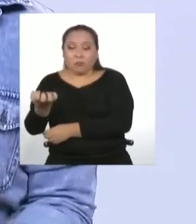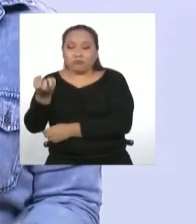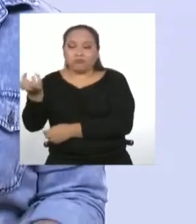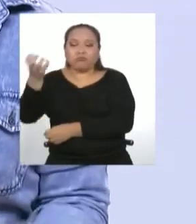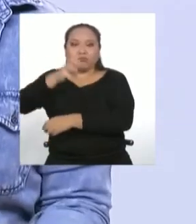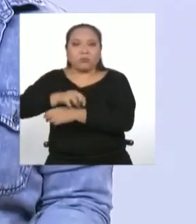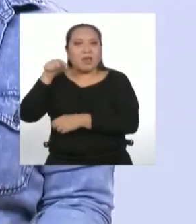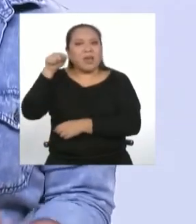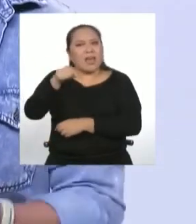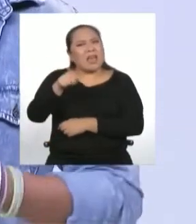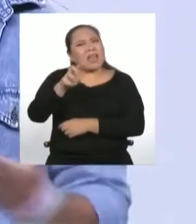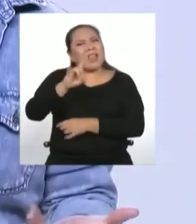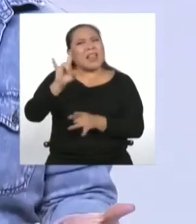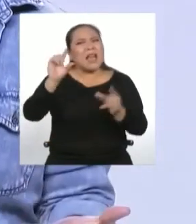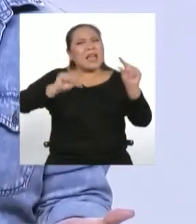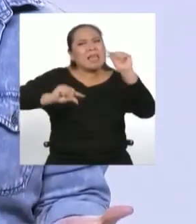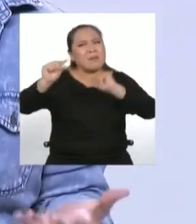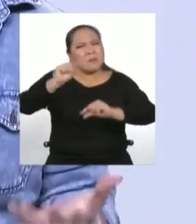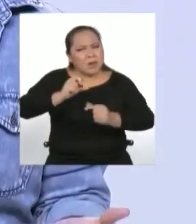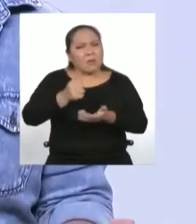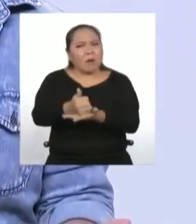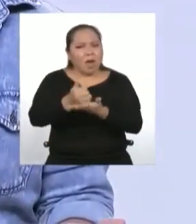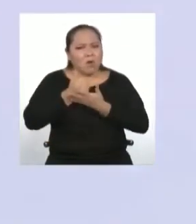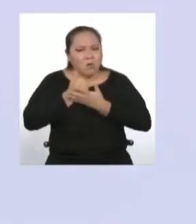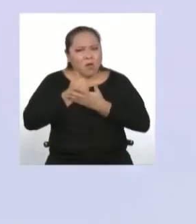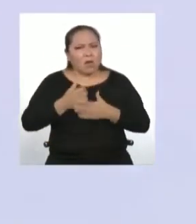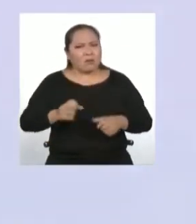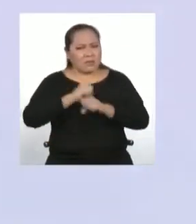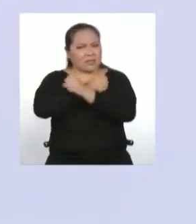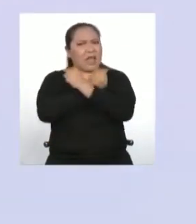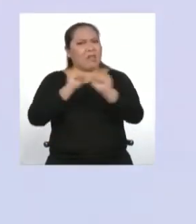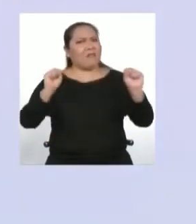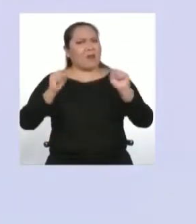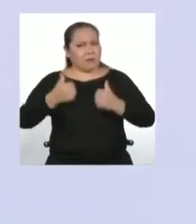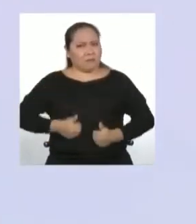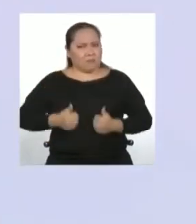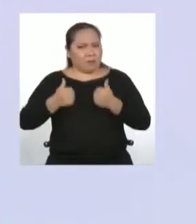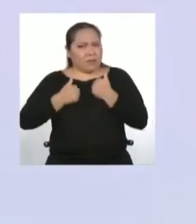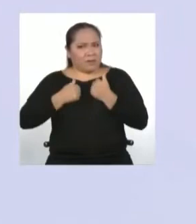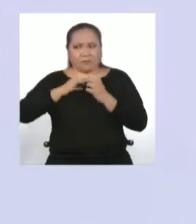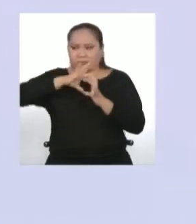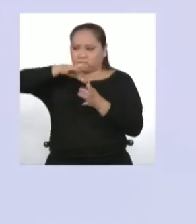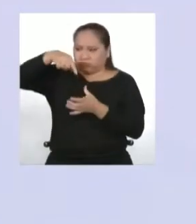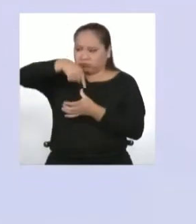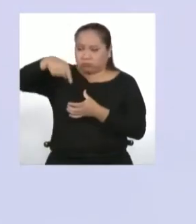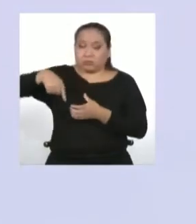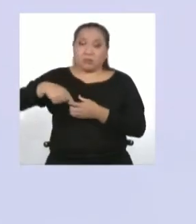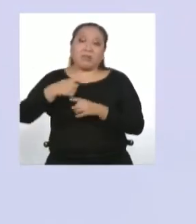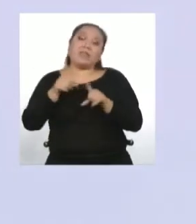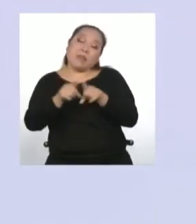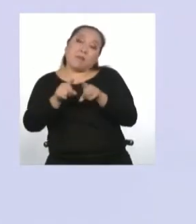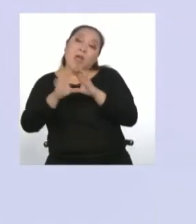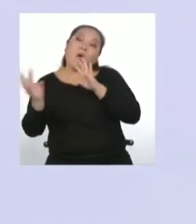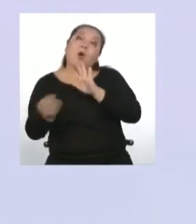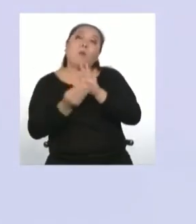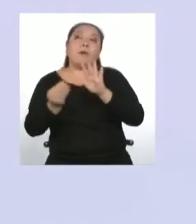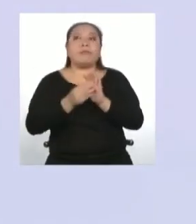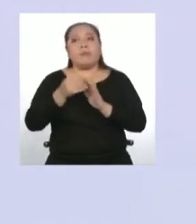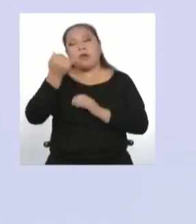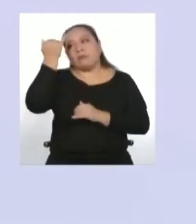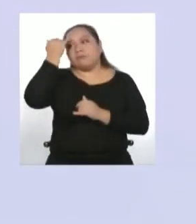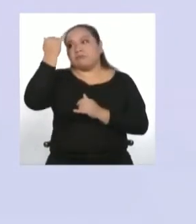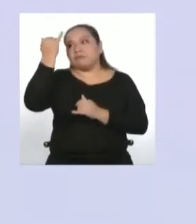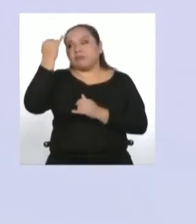pueden salvar nuestras vidas y las de millones de personas en el mundo. Claro está que también otros conocimientos, por ejemplo, el de la biología,